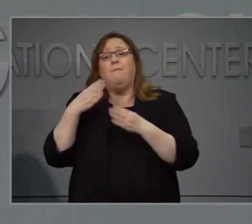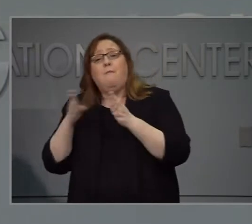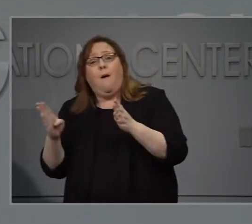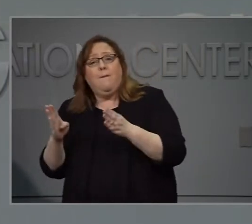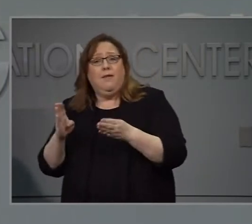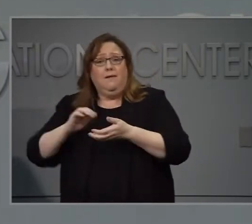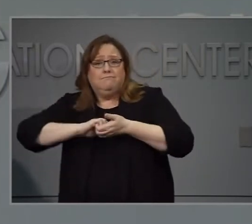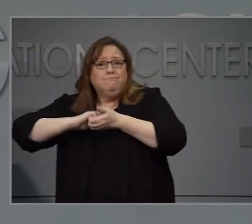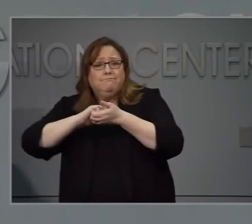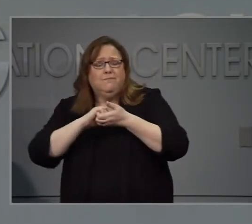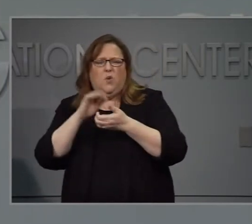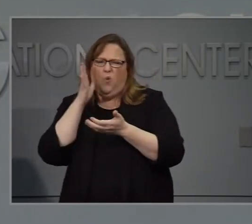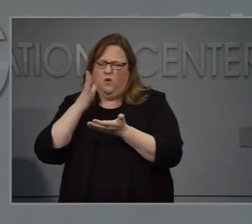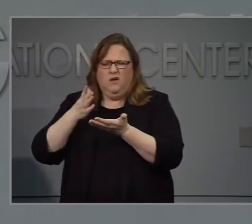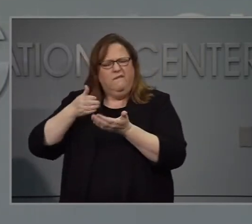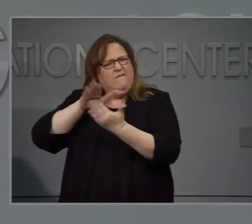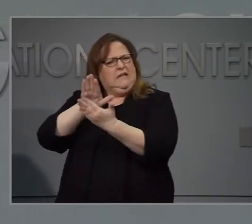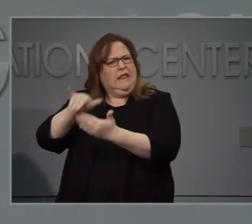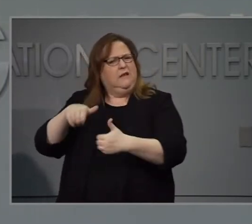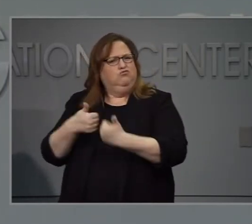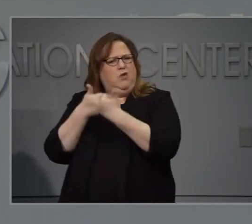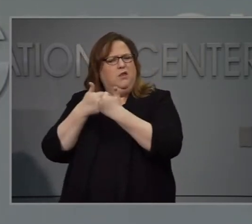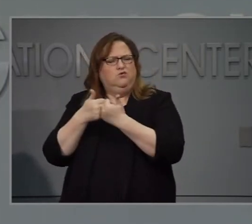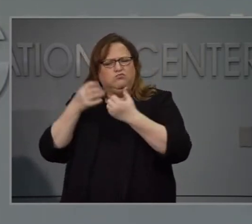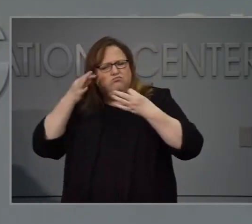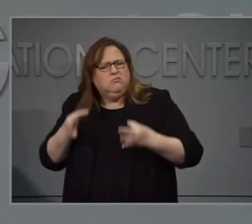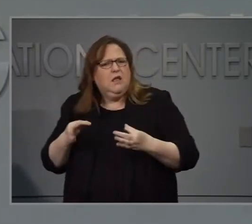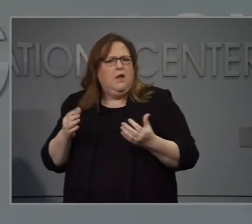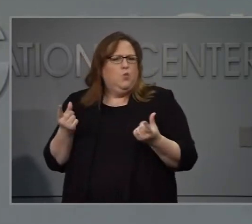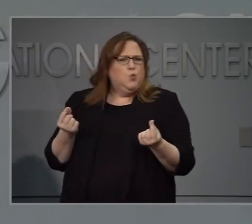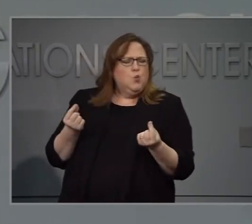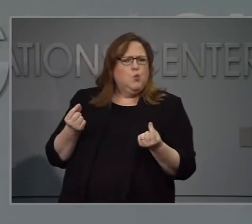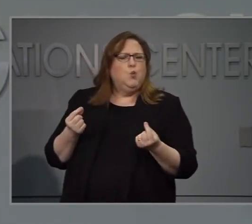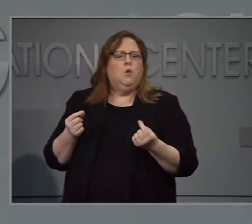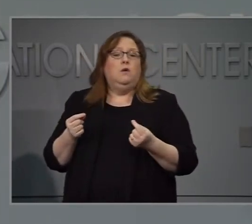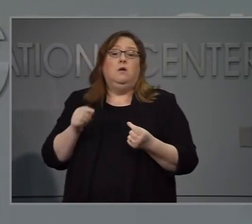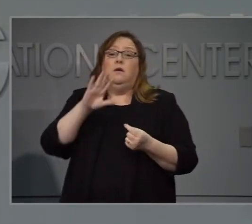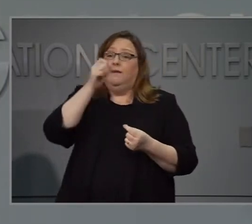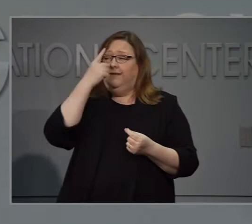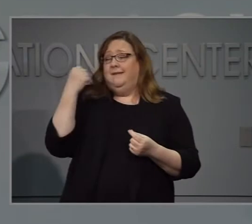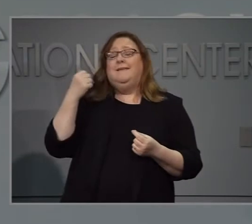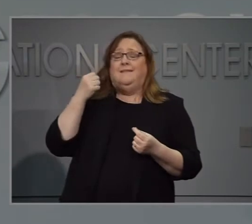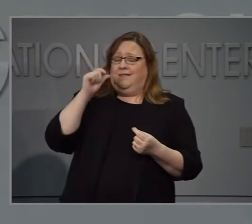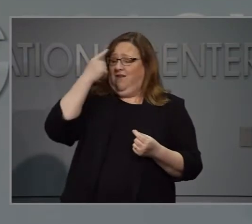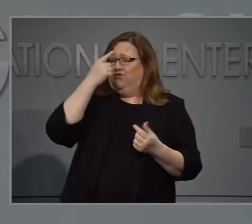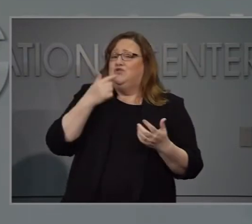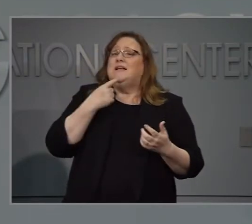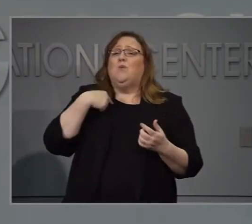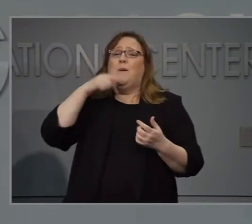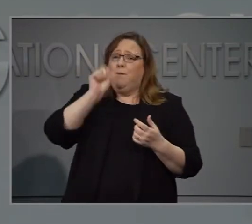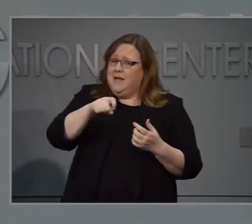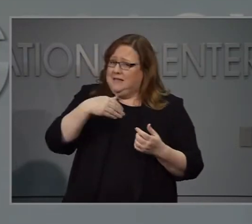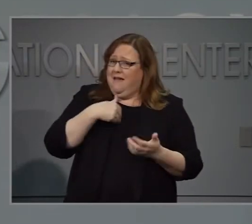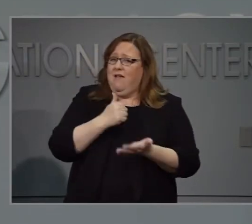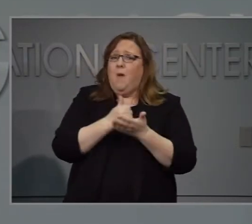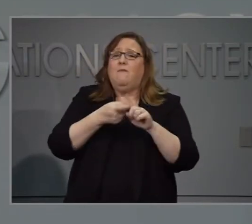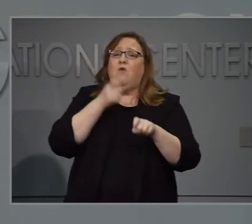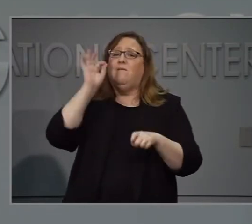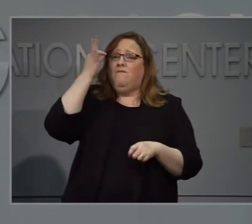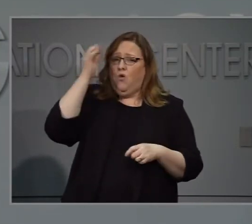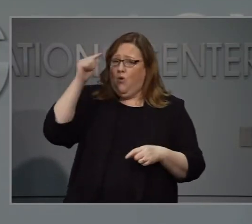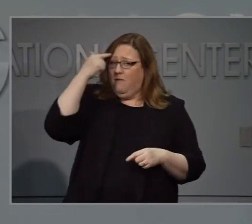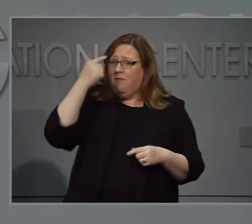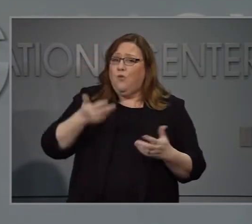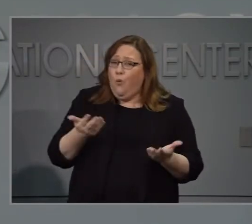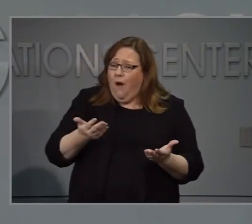privados y públicos que están trabajando con nosotros en esto pero estamos ayuda del gobierno federal para que nos dé el equipo